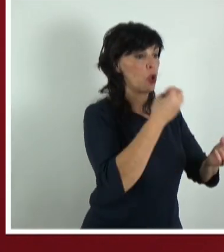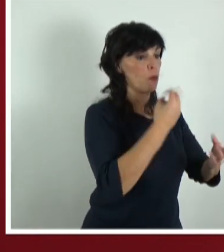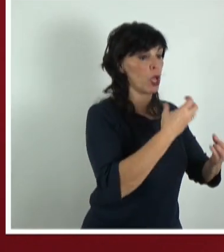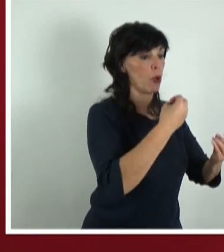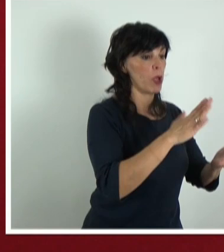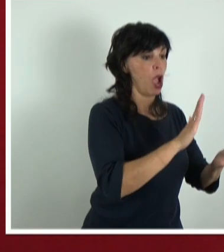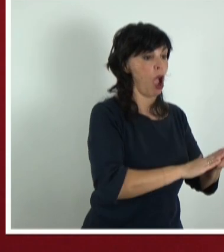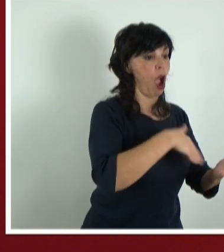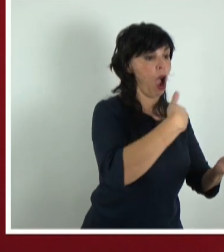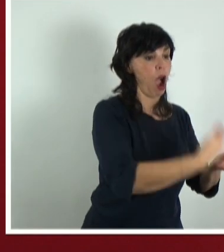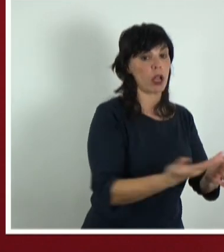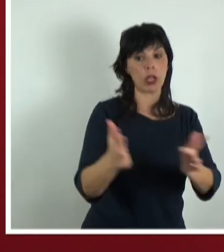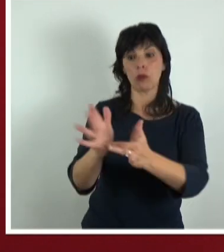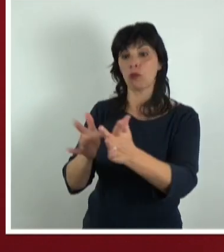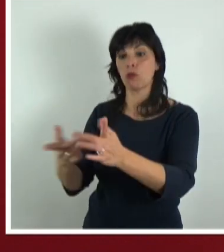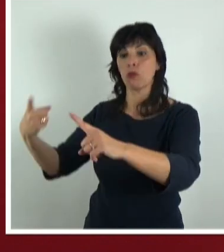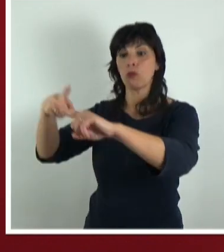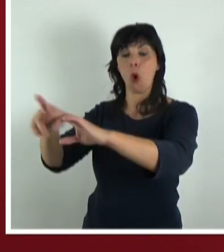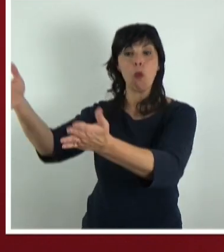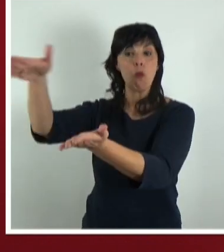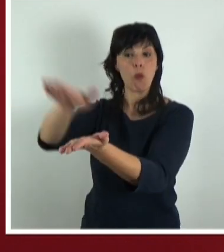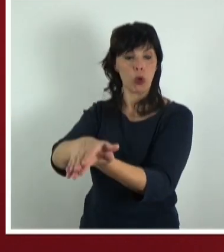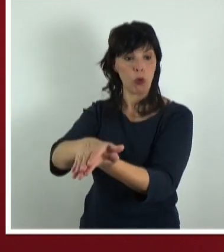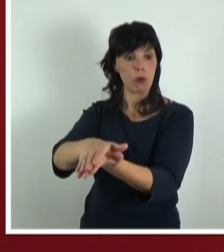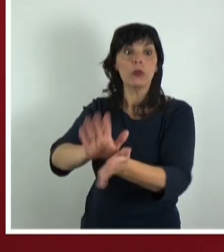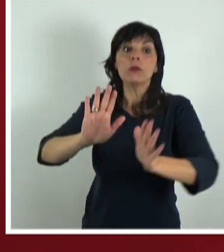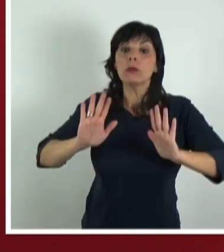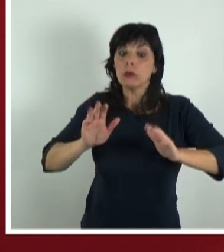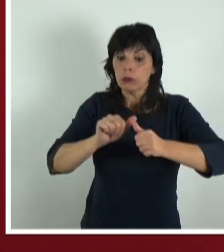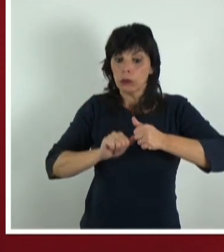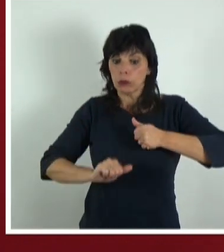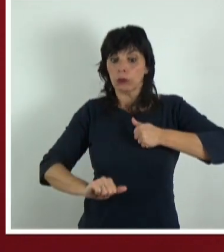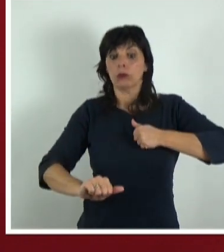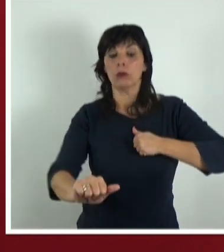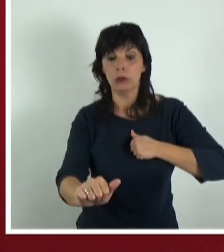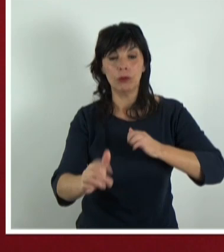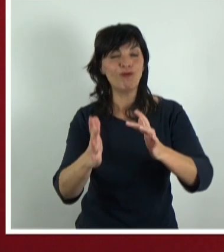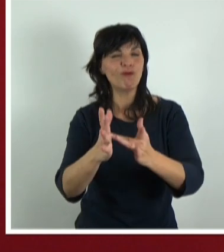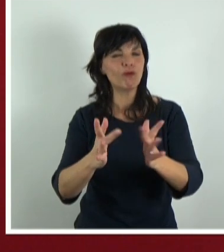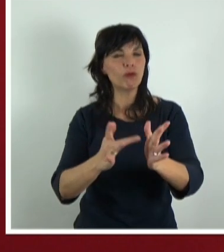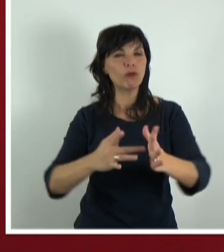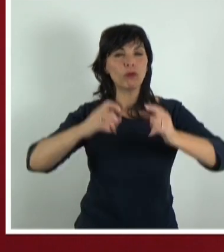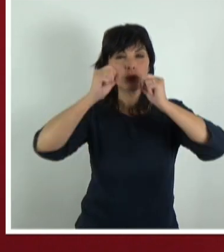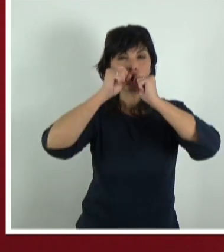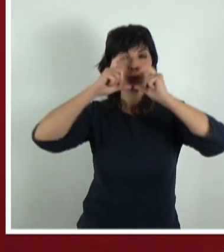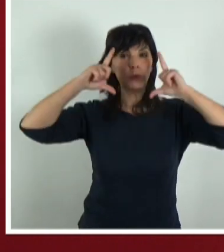Pero detrás de la muerte de Jesucristo vino la resurrección